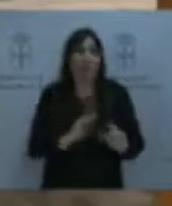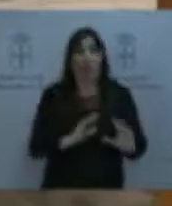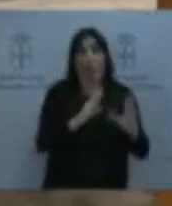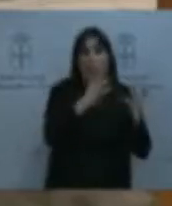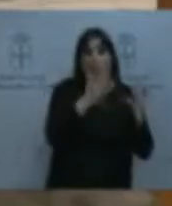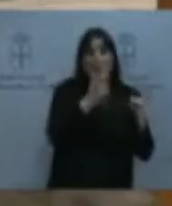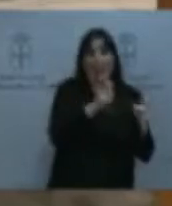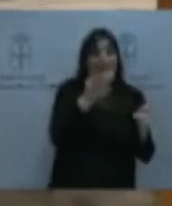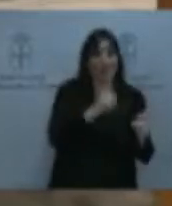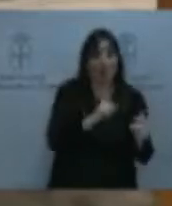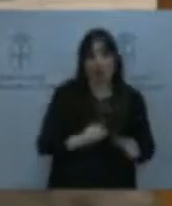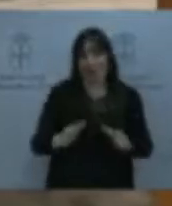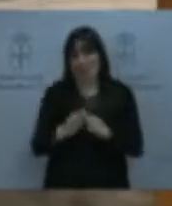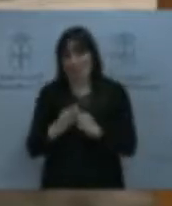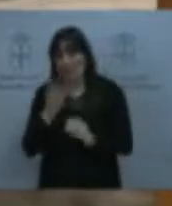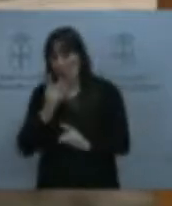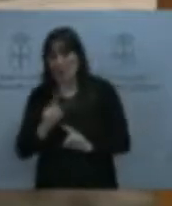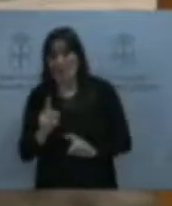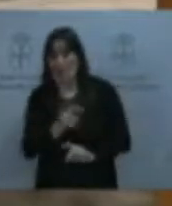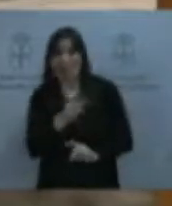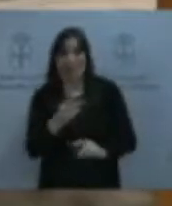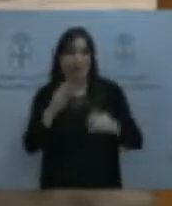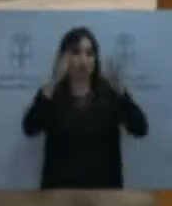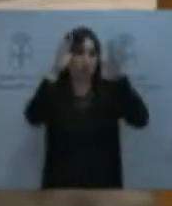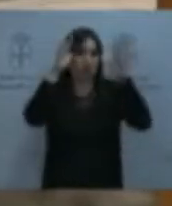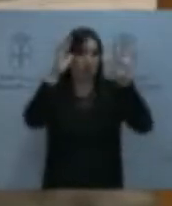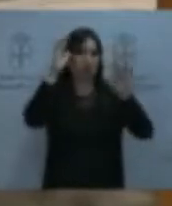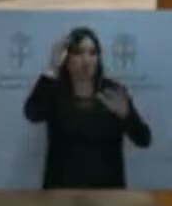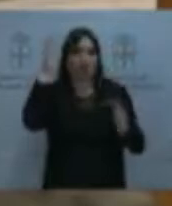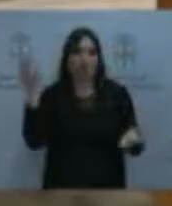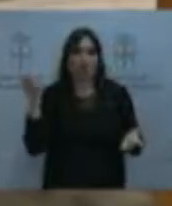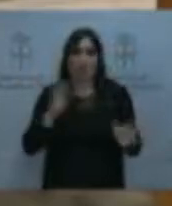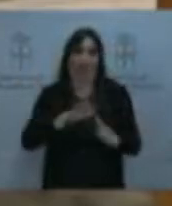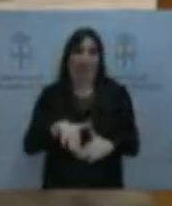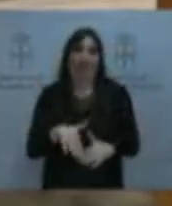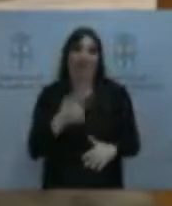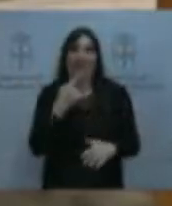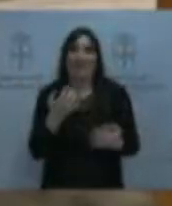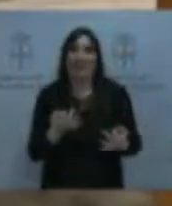feminista, nos dicen que su respuesta va a ser hacer una huelga a la japonesa, decía la ministra